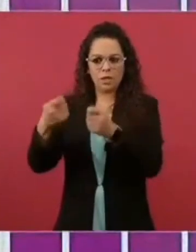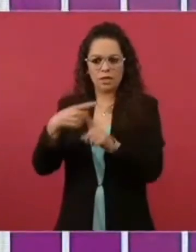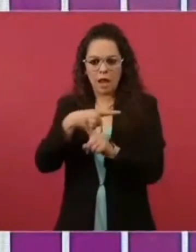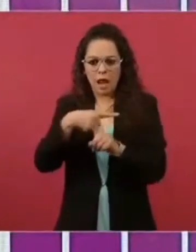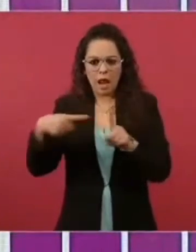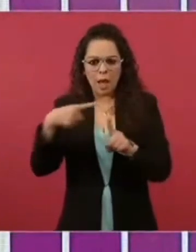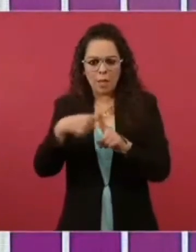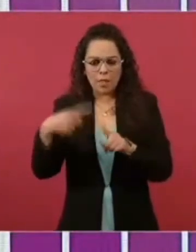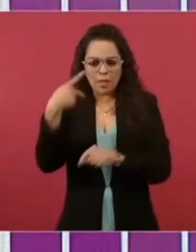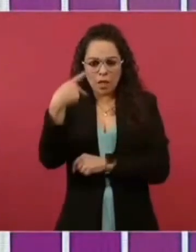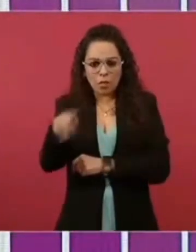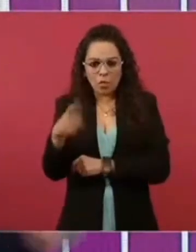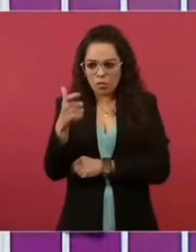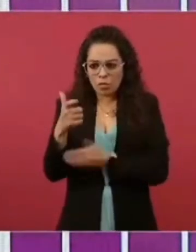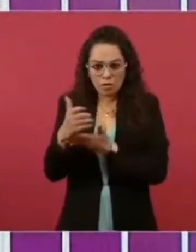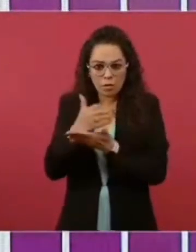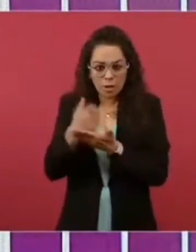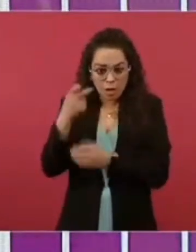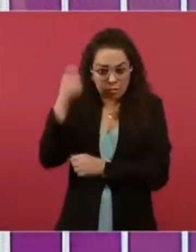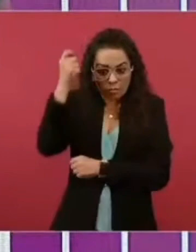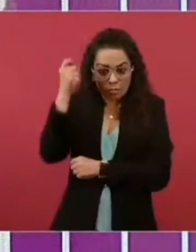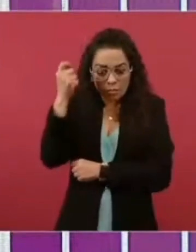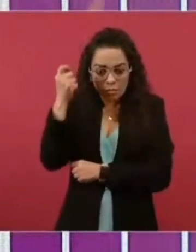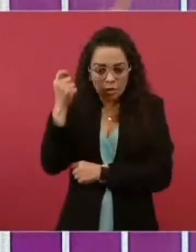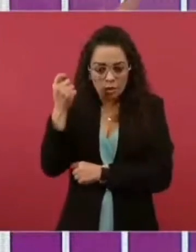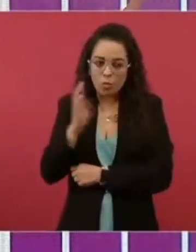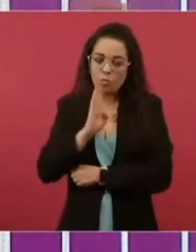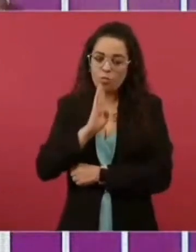Estamos trabajando en eso, ya hemos avanzado,